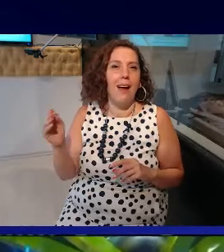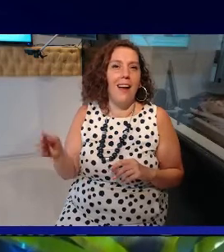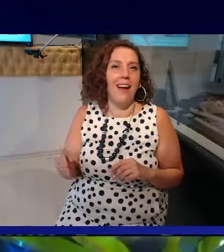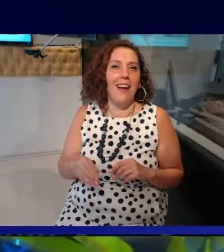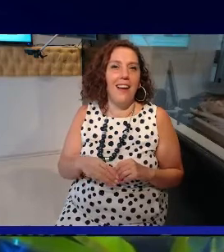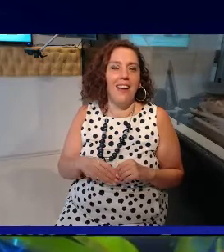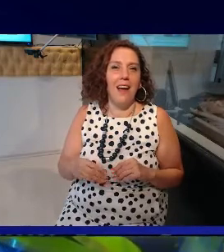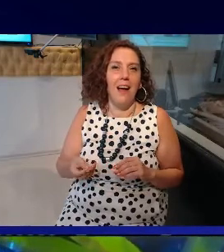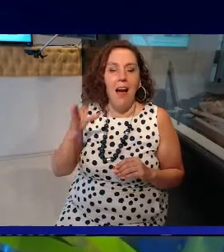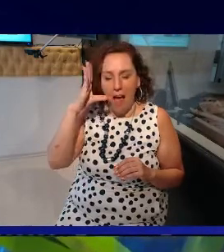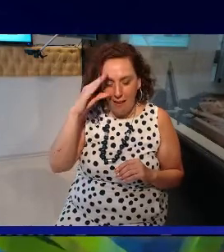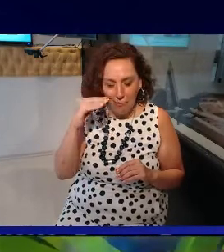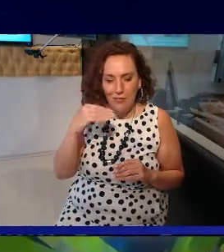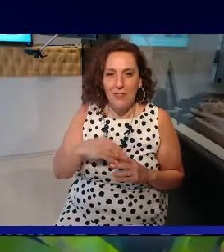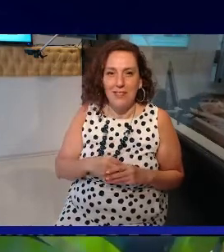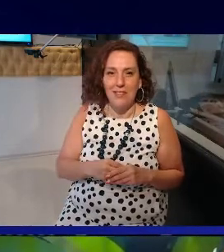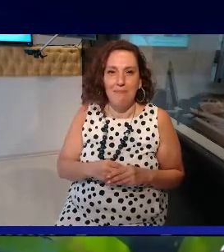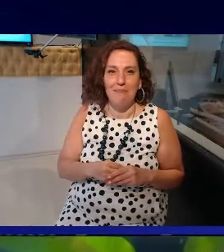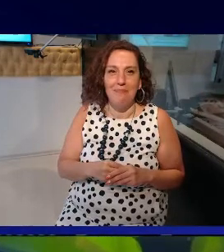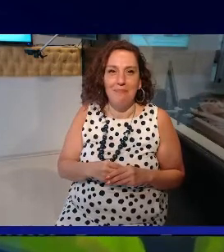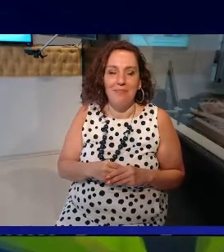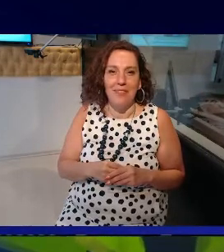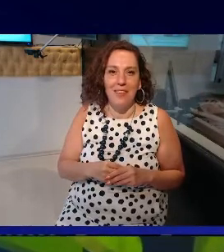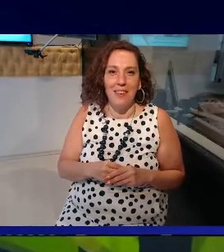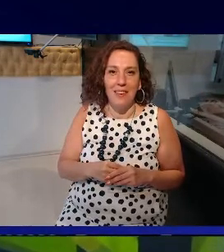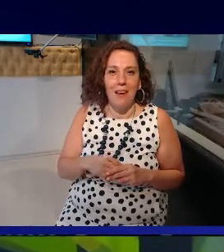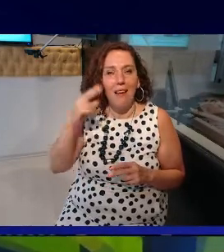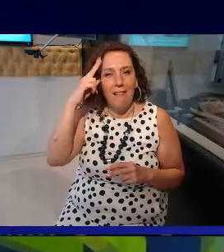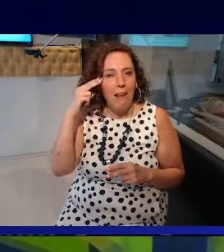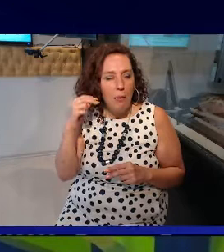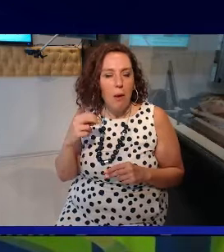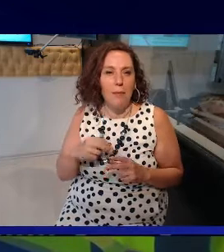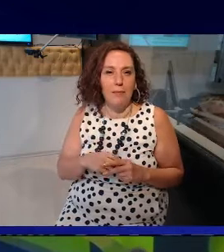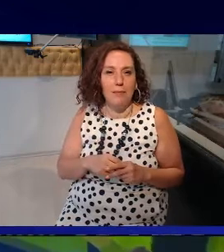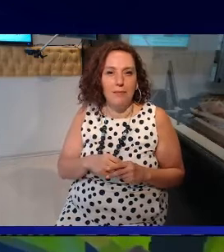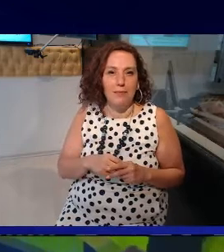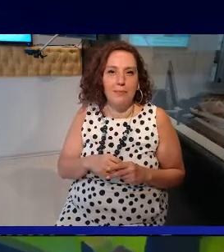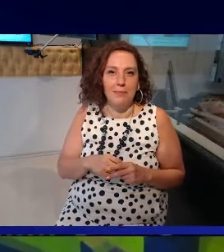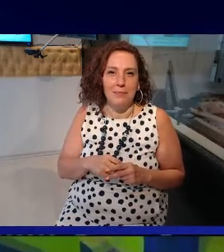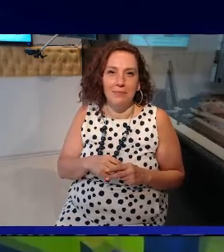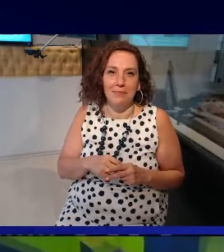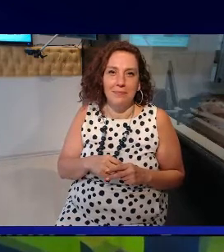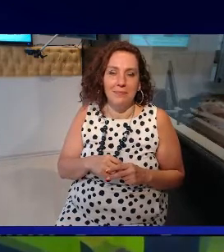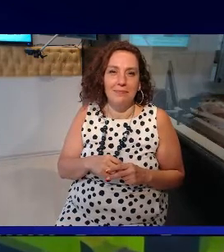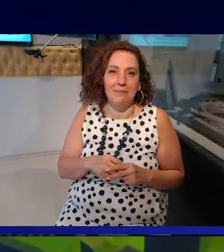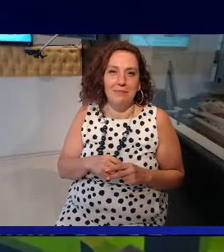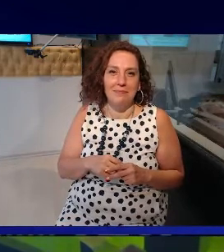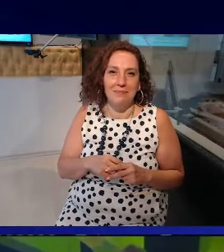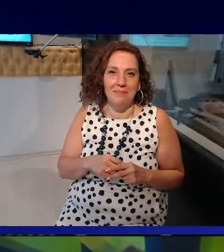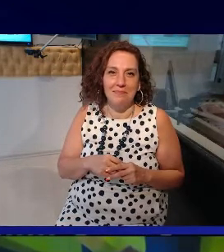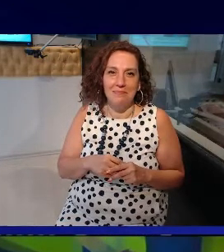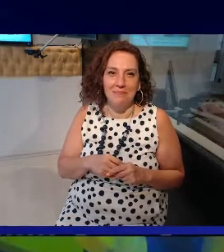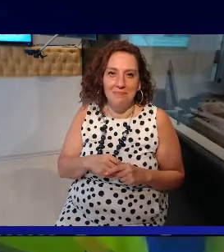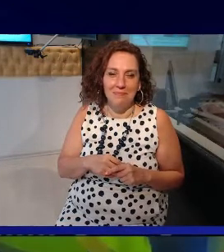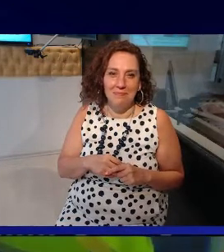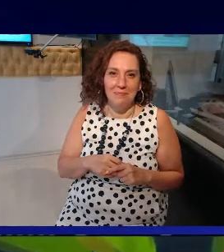Nadie sabe. A la noche. A la noche, en Canal 9. Más o menos, ¿a qué hora? Menos 10. Ah, perfecto, menos 10, ponele más o menos. Bueno,